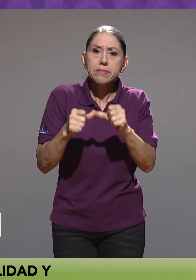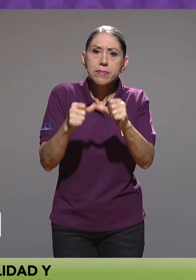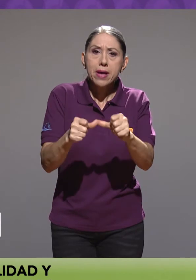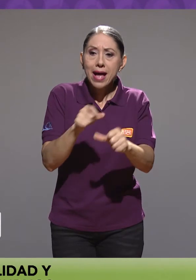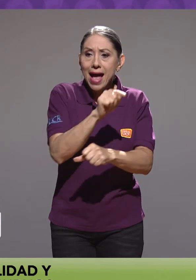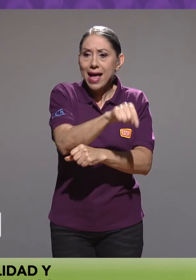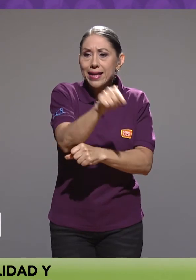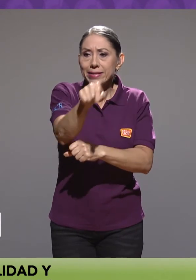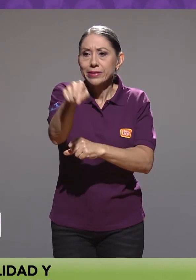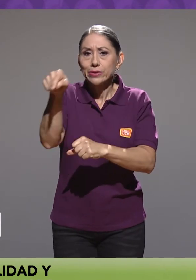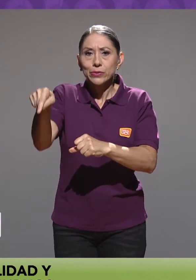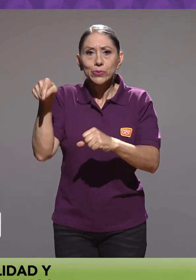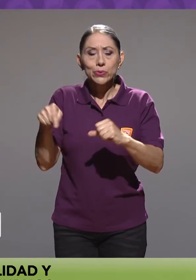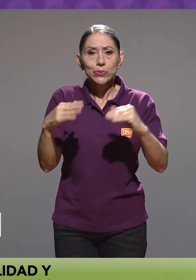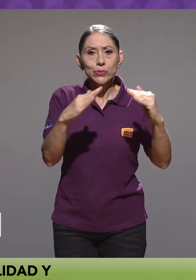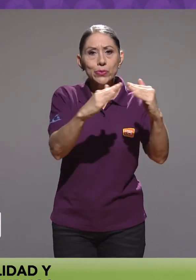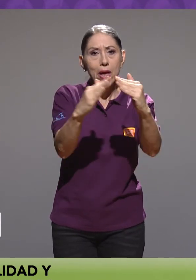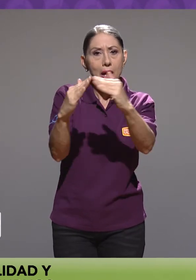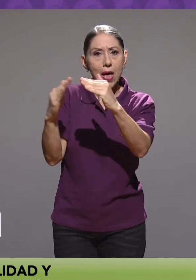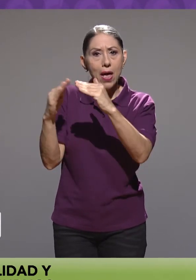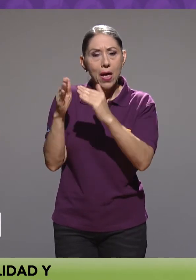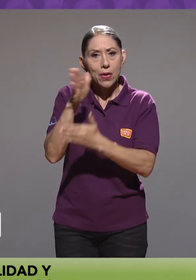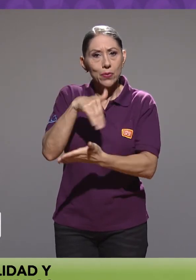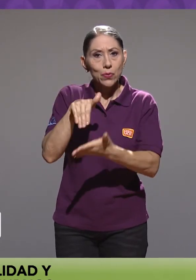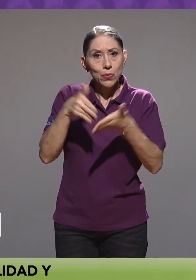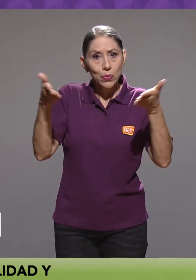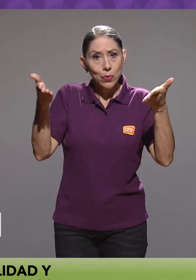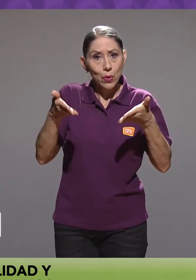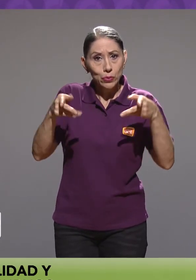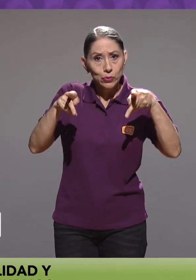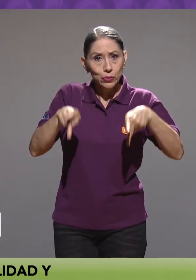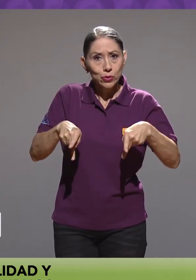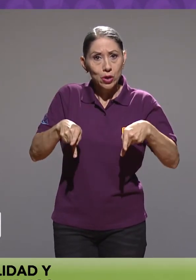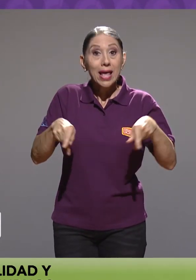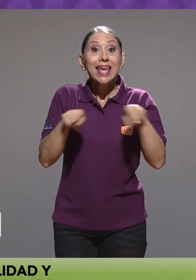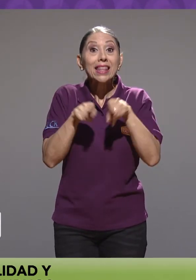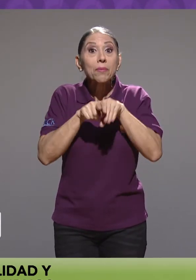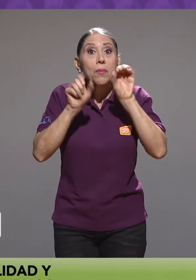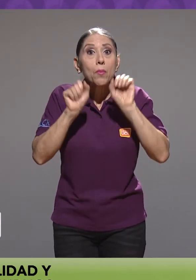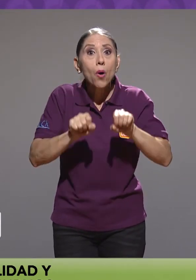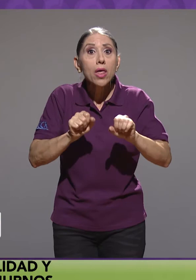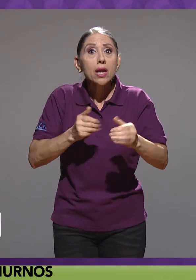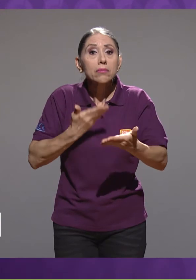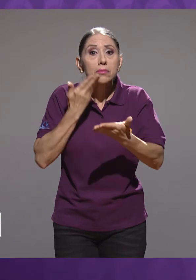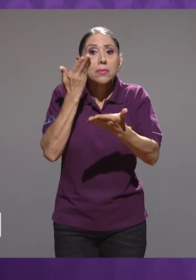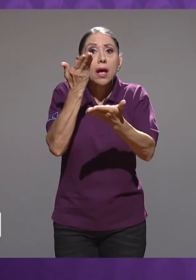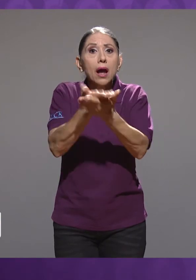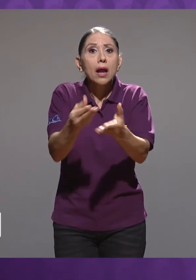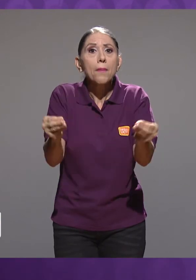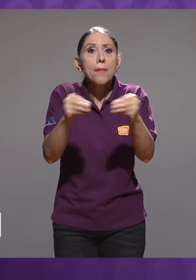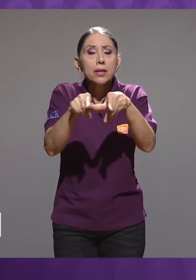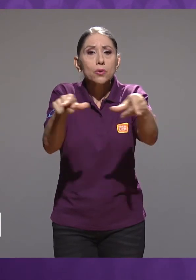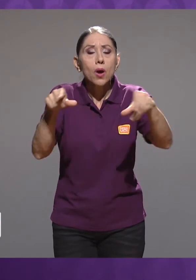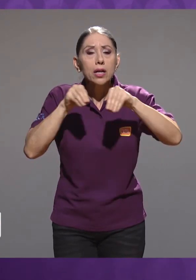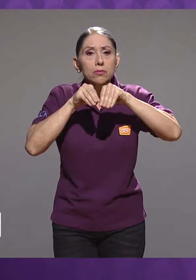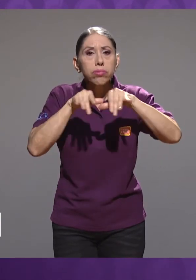a todos estos centros, pero además poder tener mayor cobertura en todo el territorio nacional.